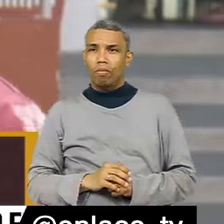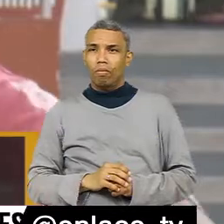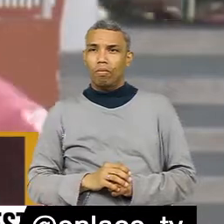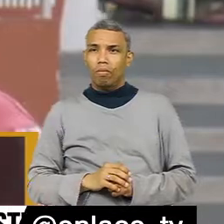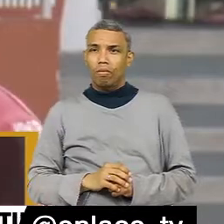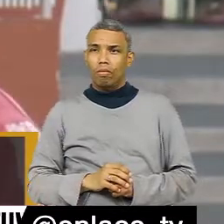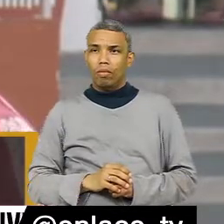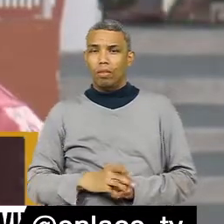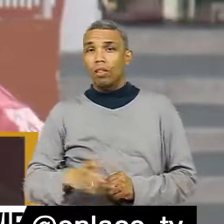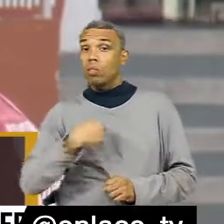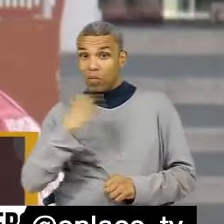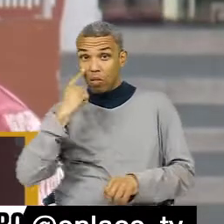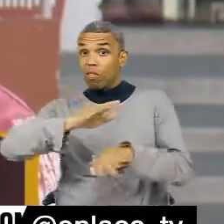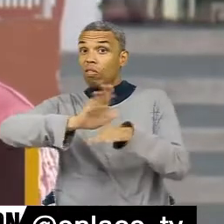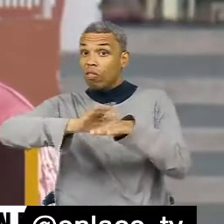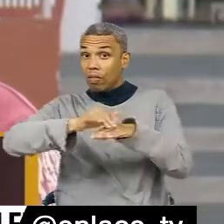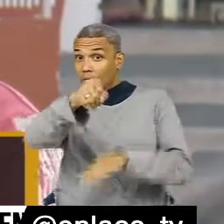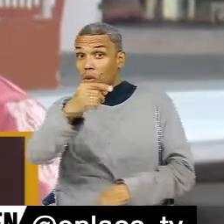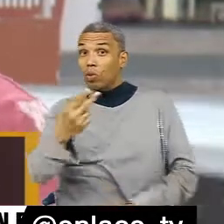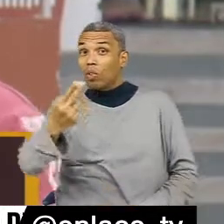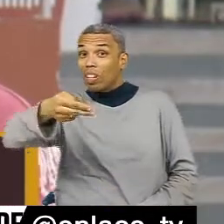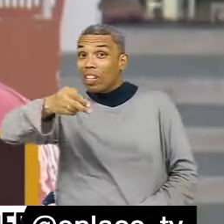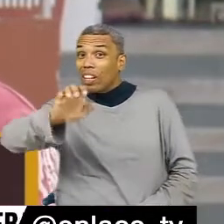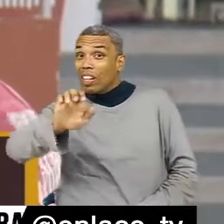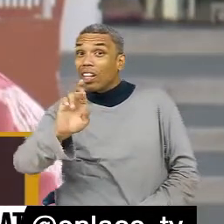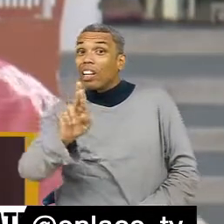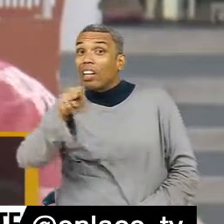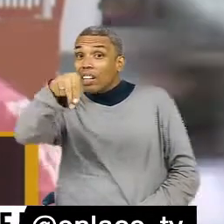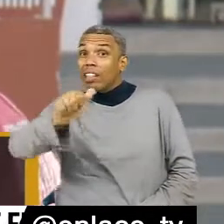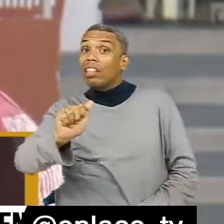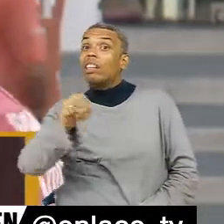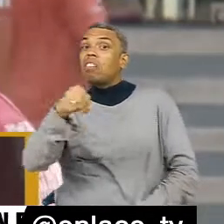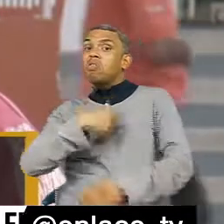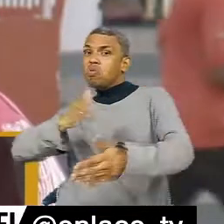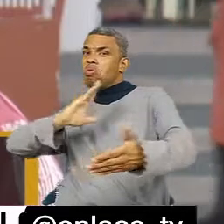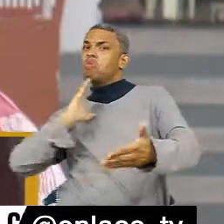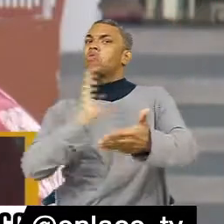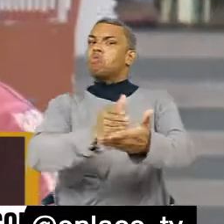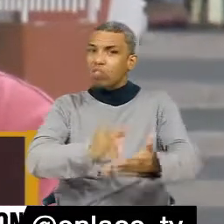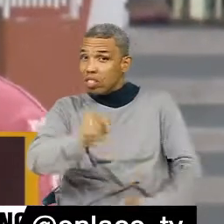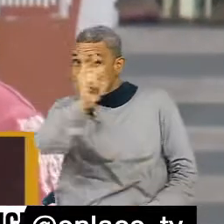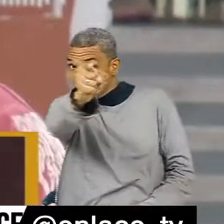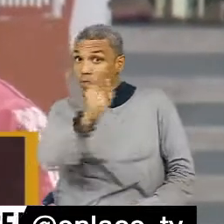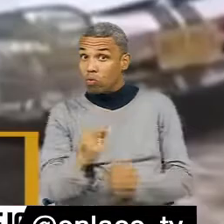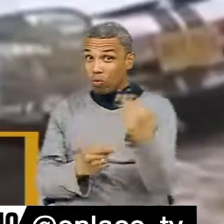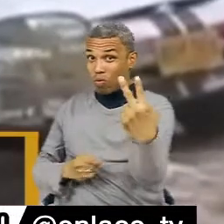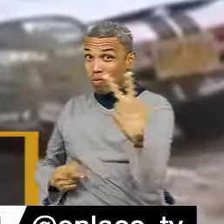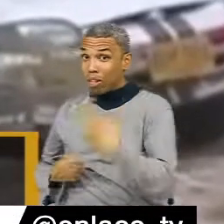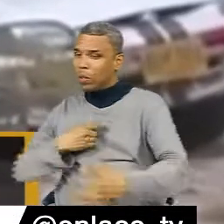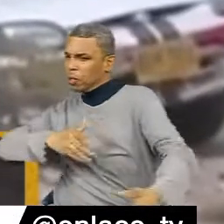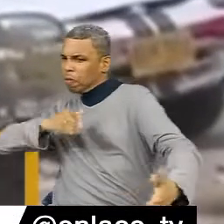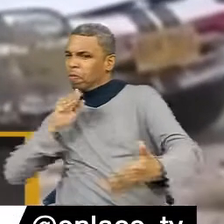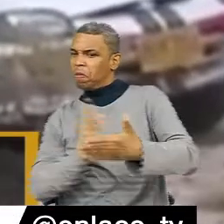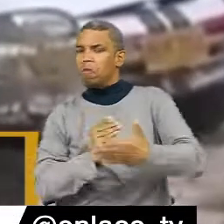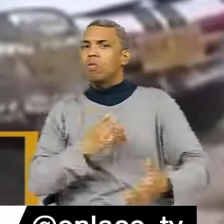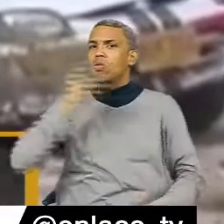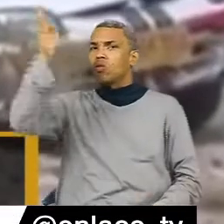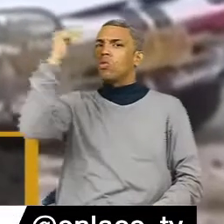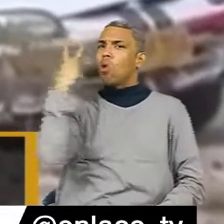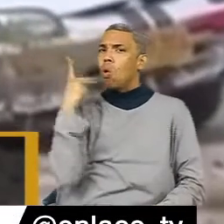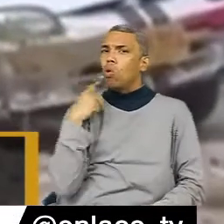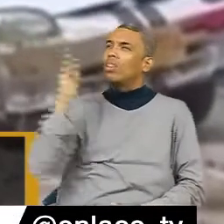Blandón y se lo digo, seguiré siendo la piedra de tropiezo porque yo buscaré justicia. Tanto que le pido a mi Dios todos los